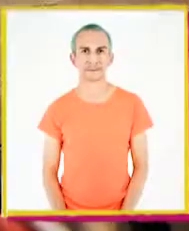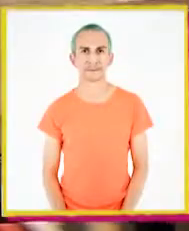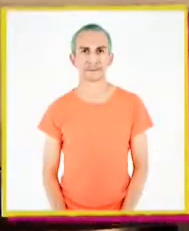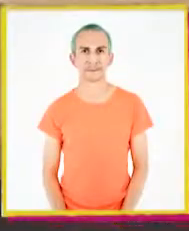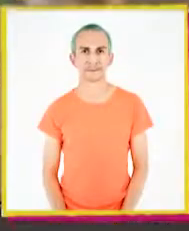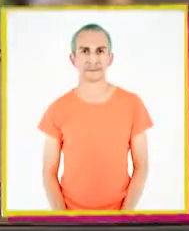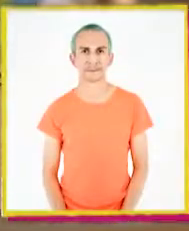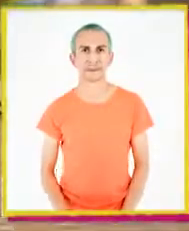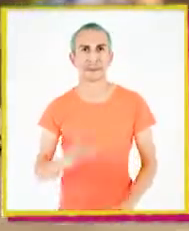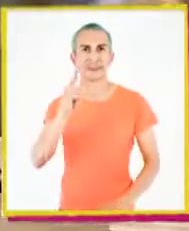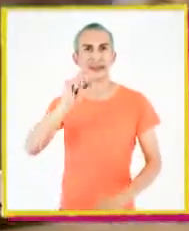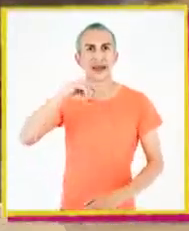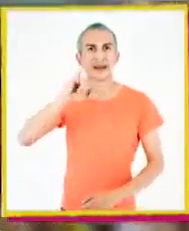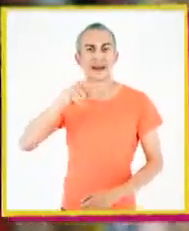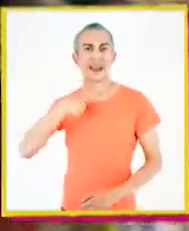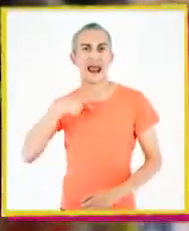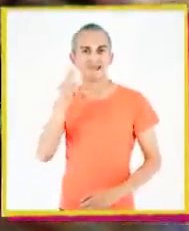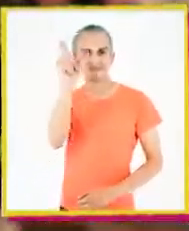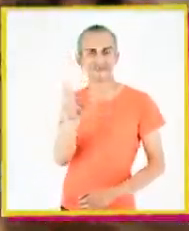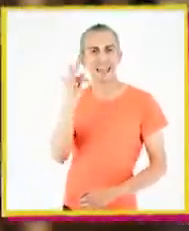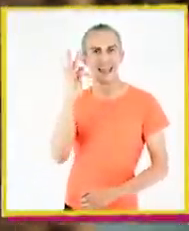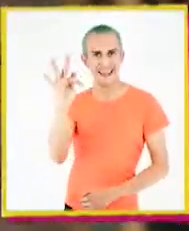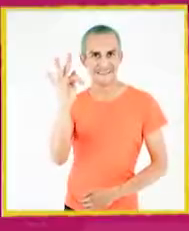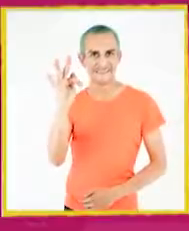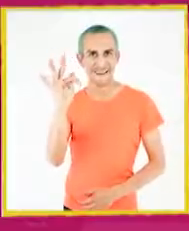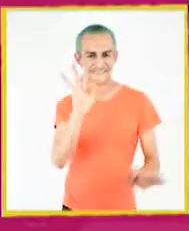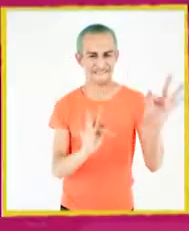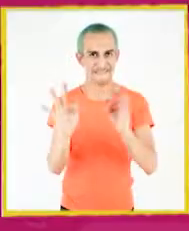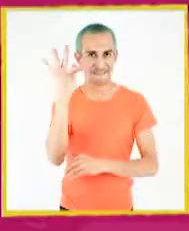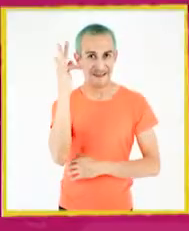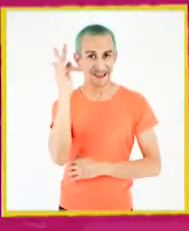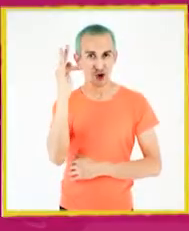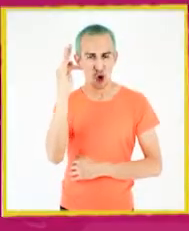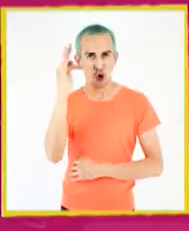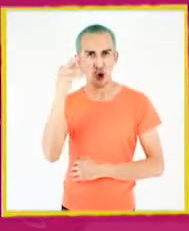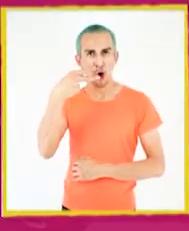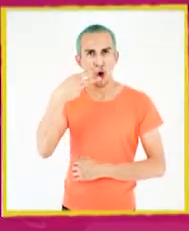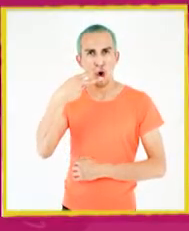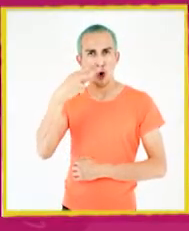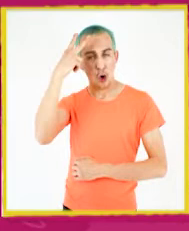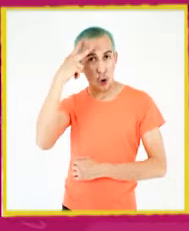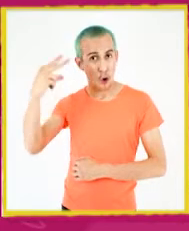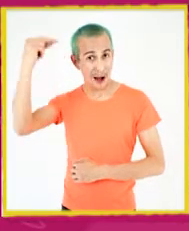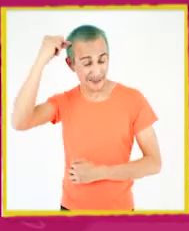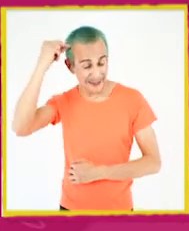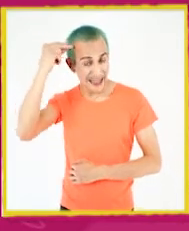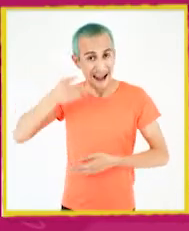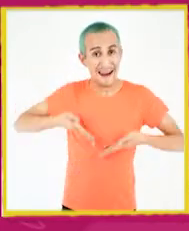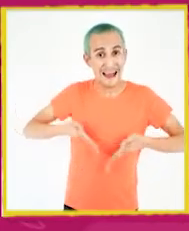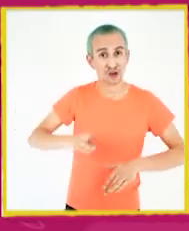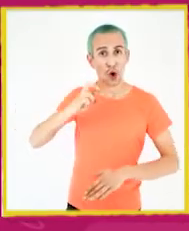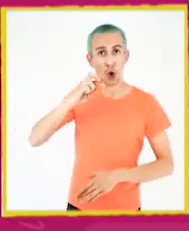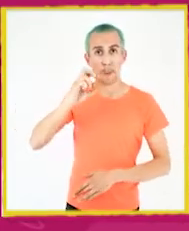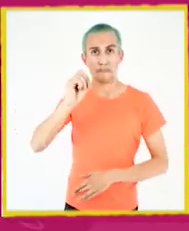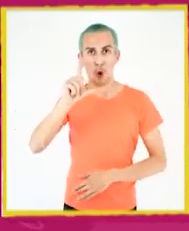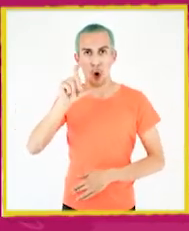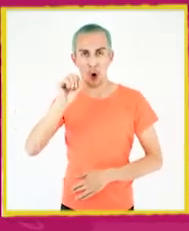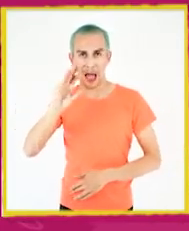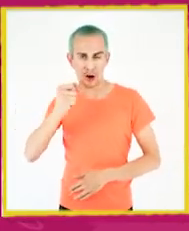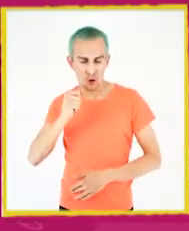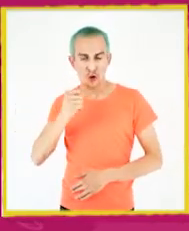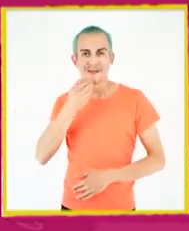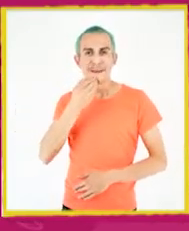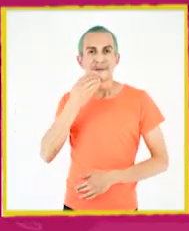aquí está, Daniel Gabriel Fahrenheit, físico holandés. Pese a su origen polaco, Daniel